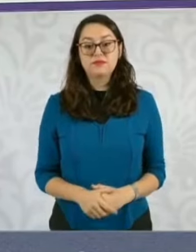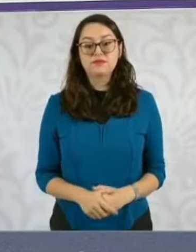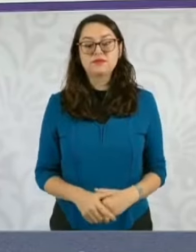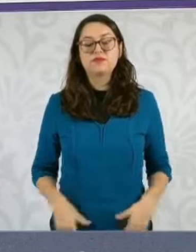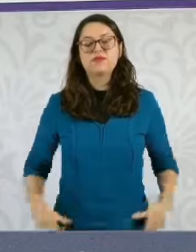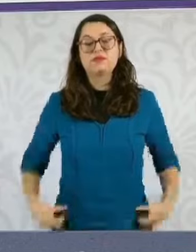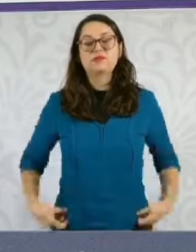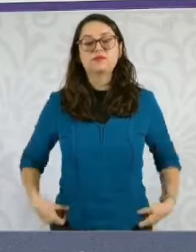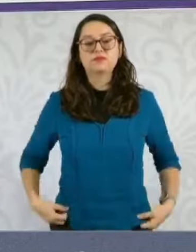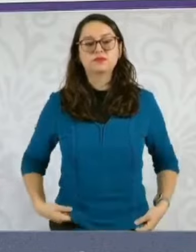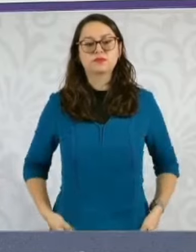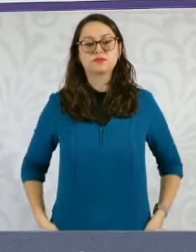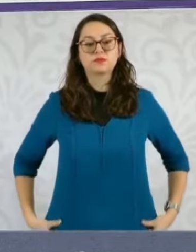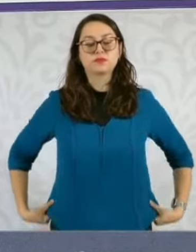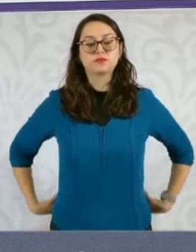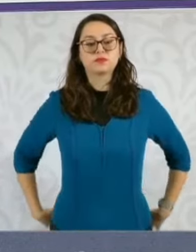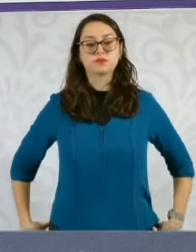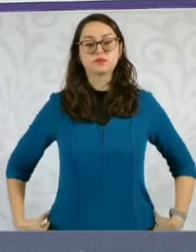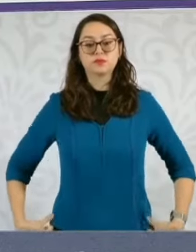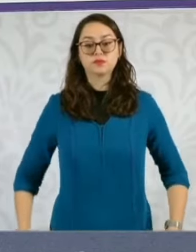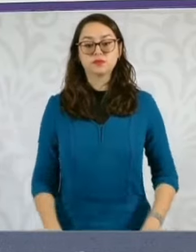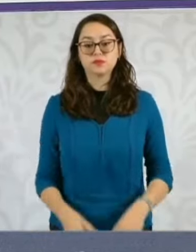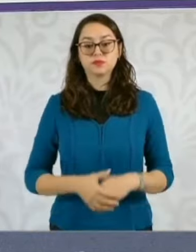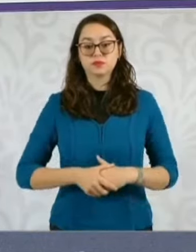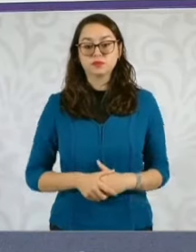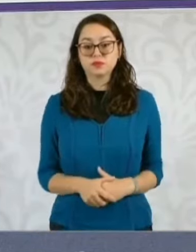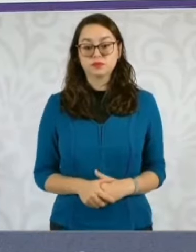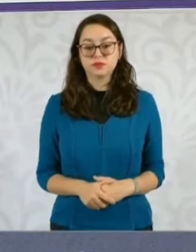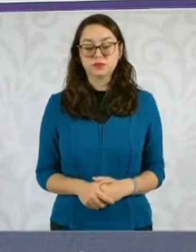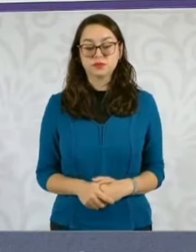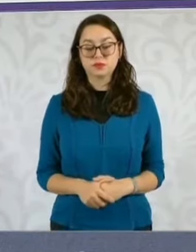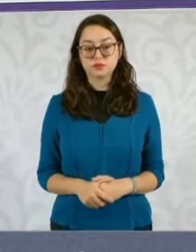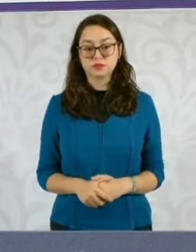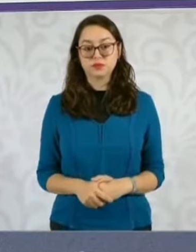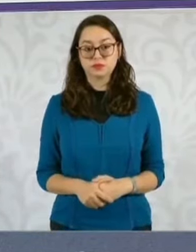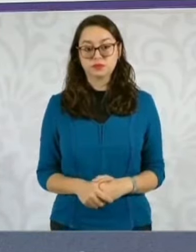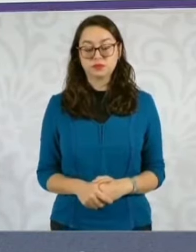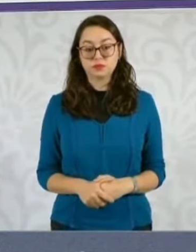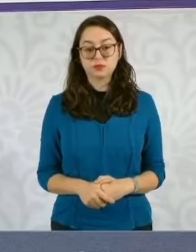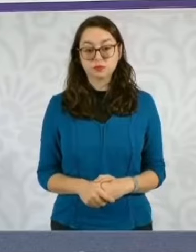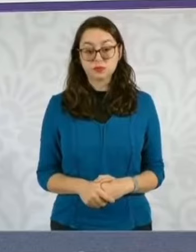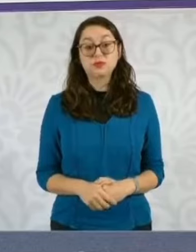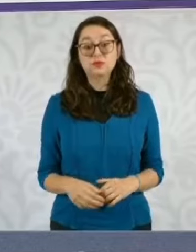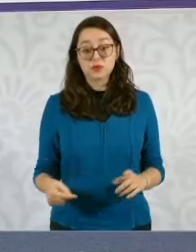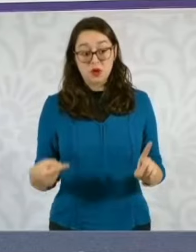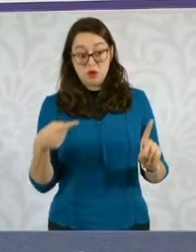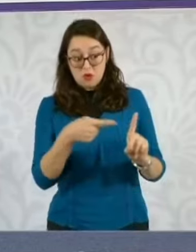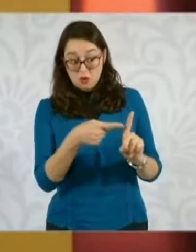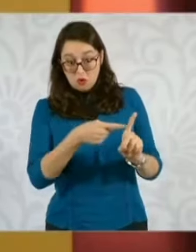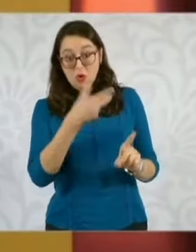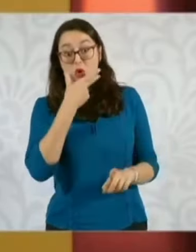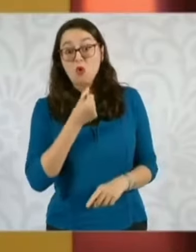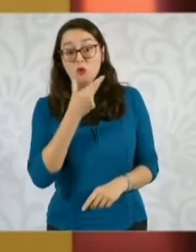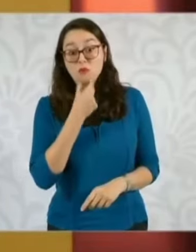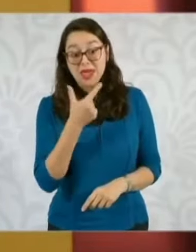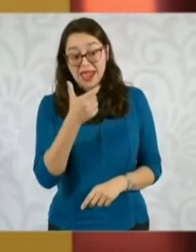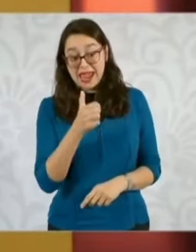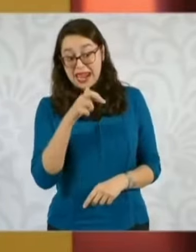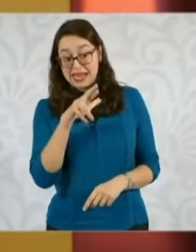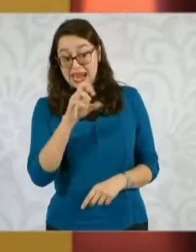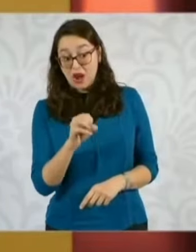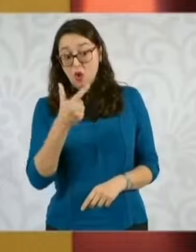la relación de fuerza, bueno, vamos a ver, se trataba del papel decisivo que desempeñaba Genaro García Luna, el responsable federal